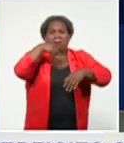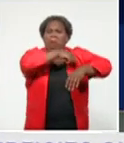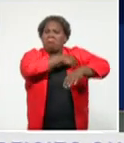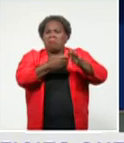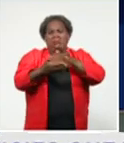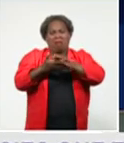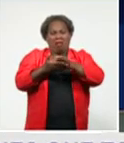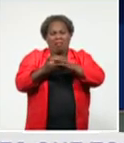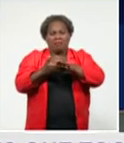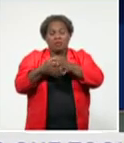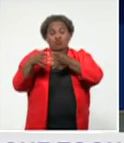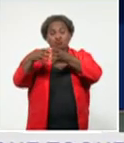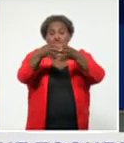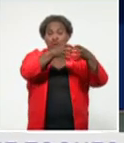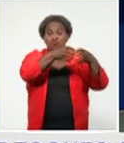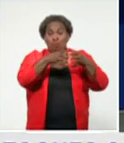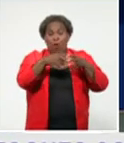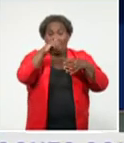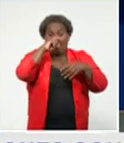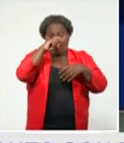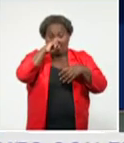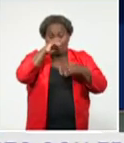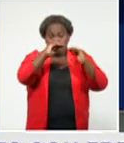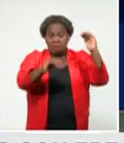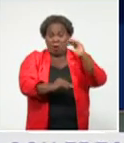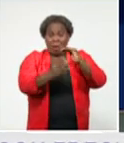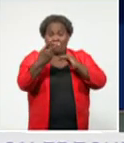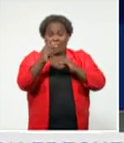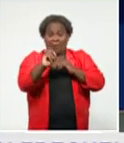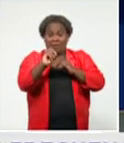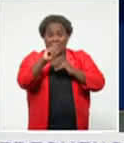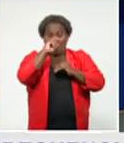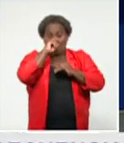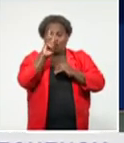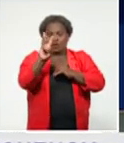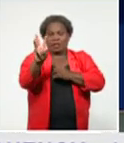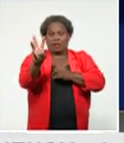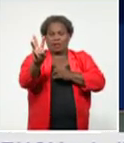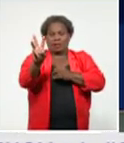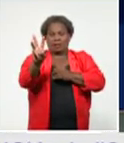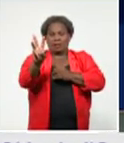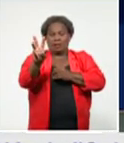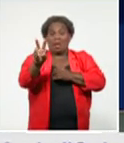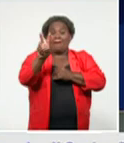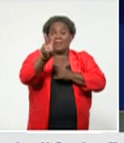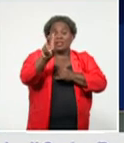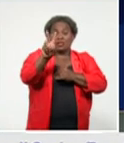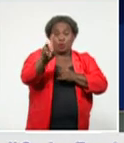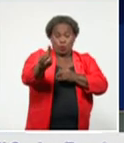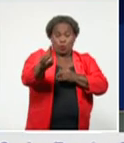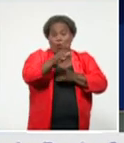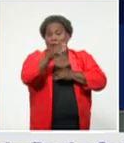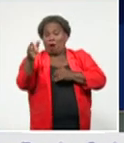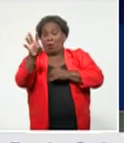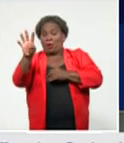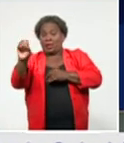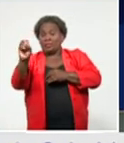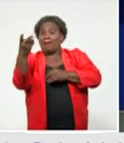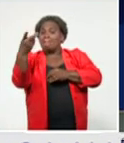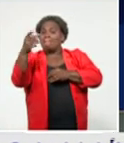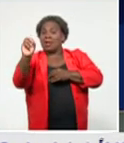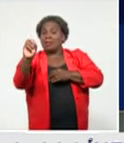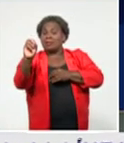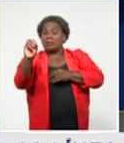Por grupos de edades, de los menores de 20 años, 3, de 21 a 40, 20, de